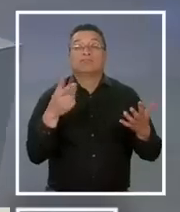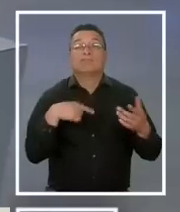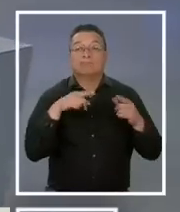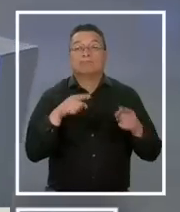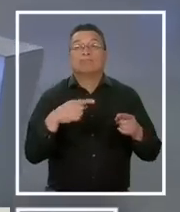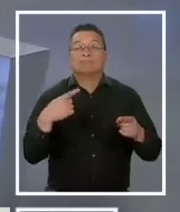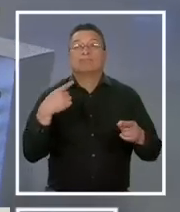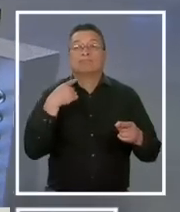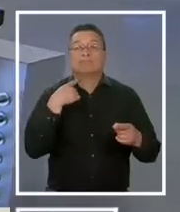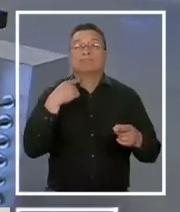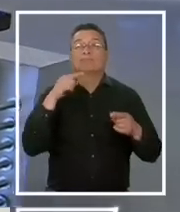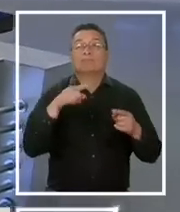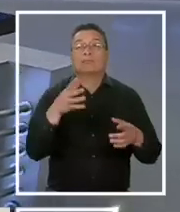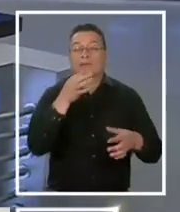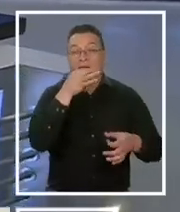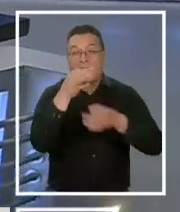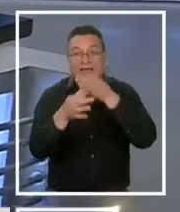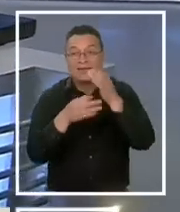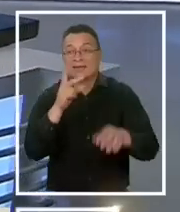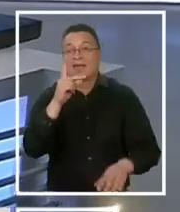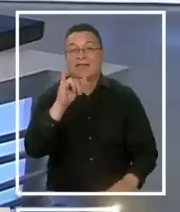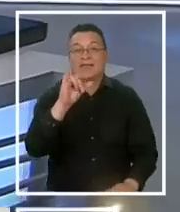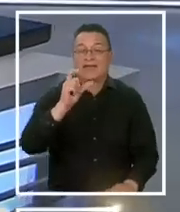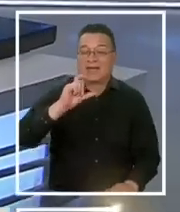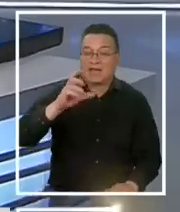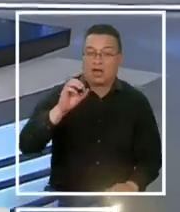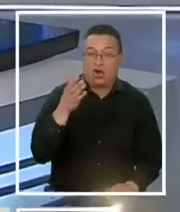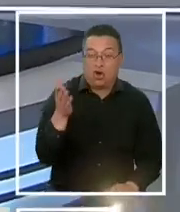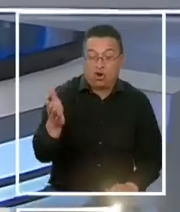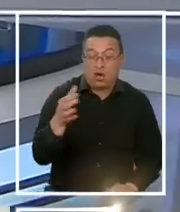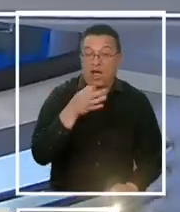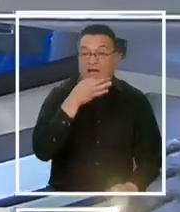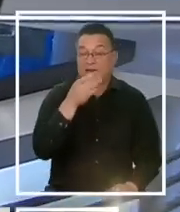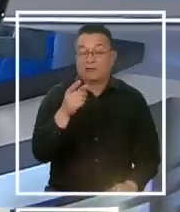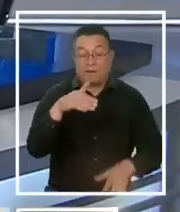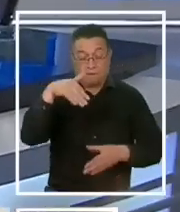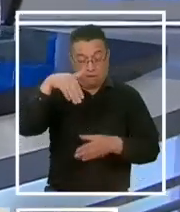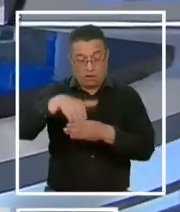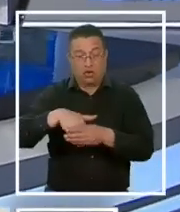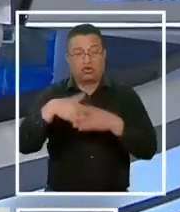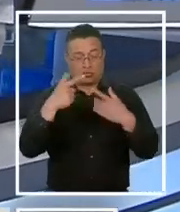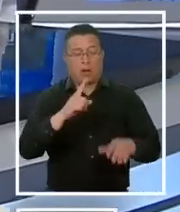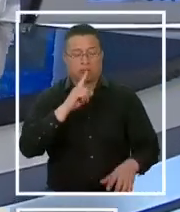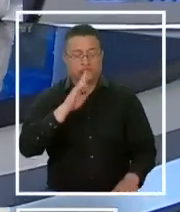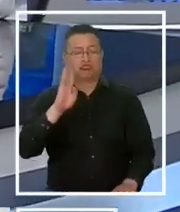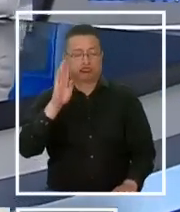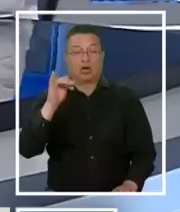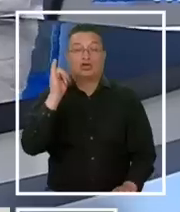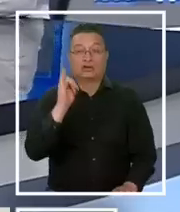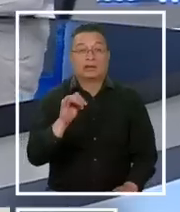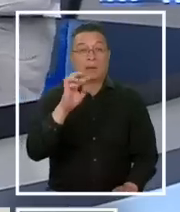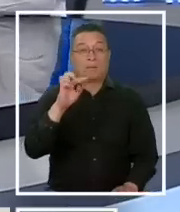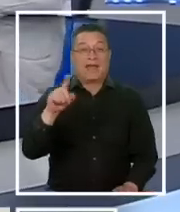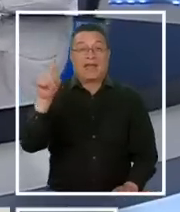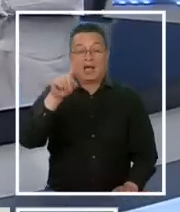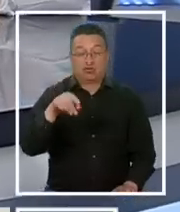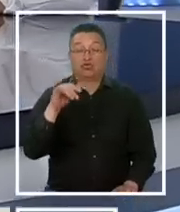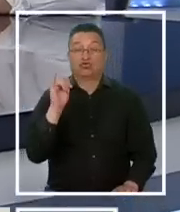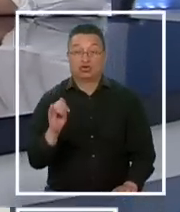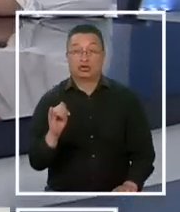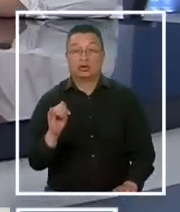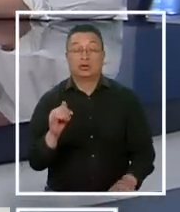que lo que dice Diego está los votos estaban comprometidos sí los del partido socialista